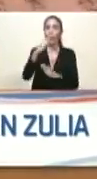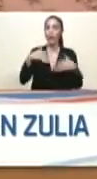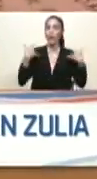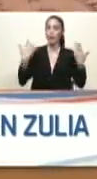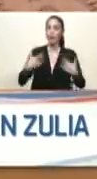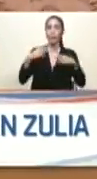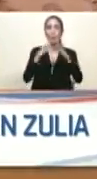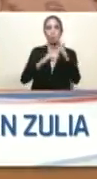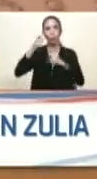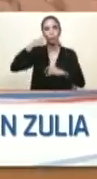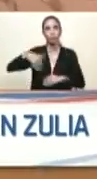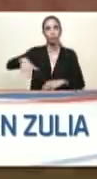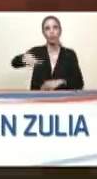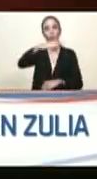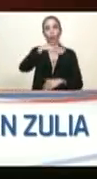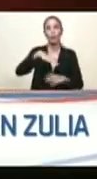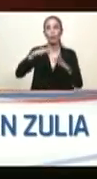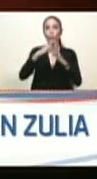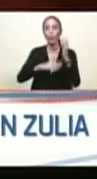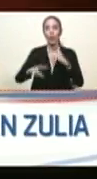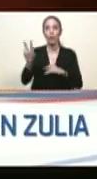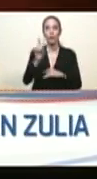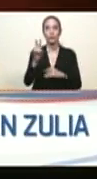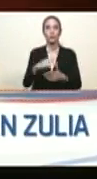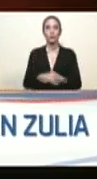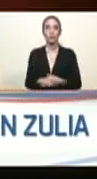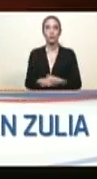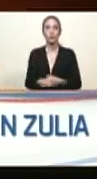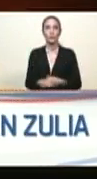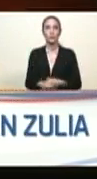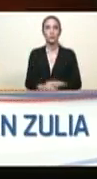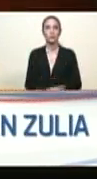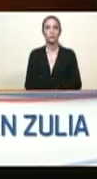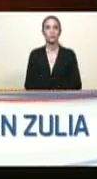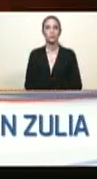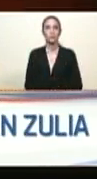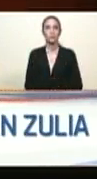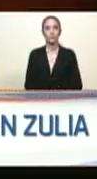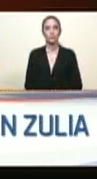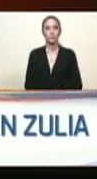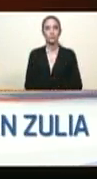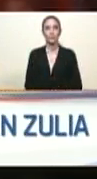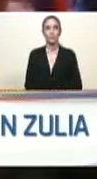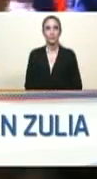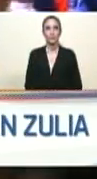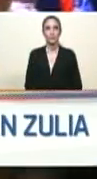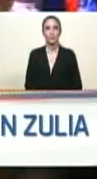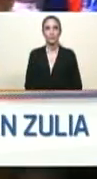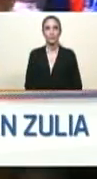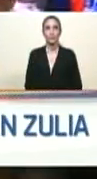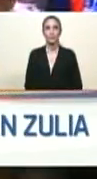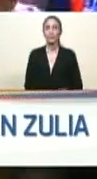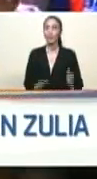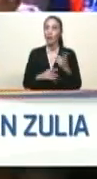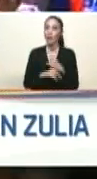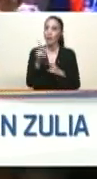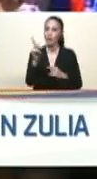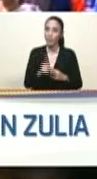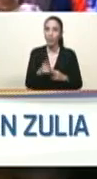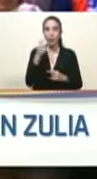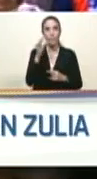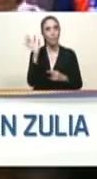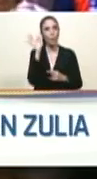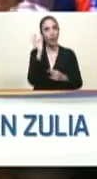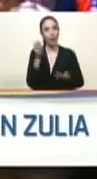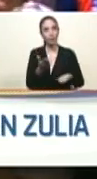para el pueblo de Cabimas, para el pueblo de Venezuela. Agradecido. Bueno, queremos también que la camarada Elvira